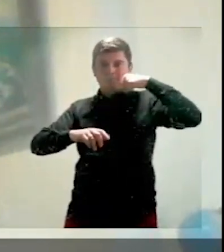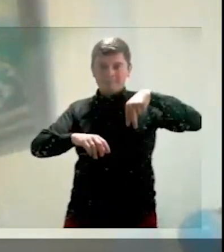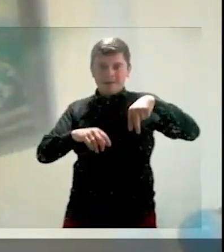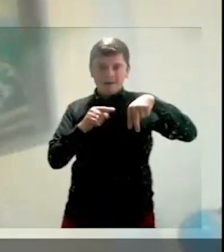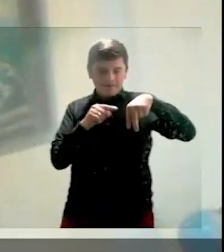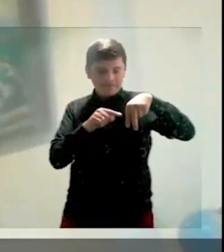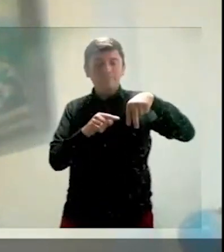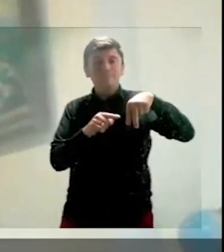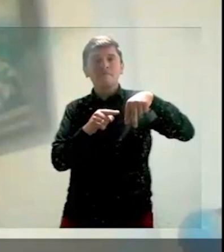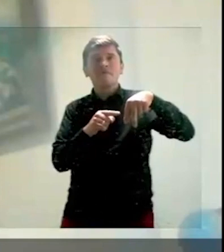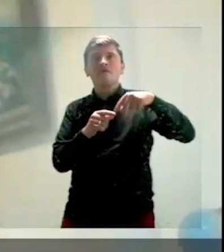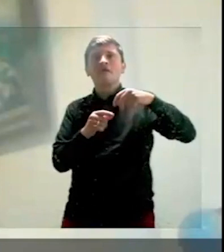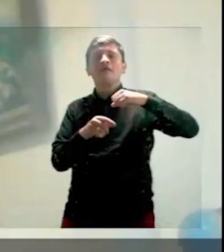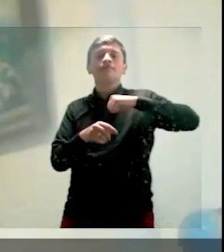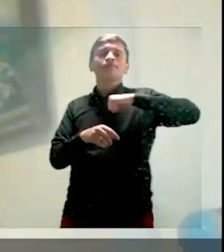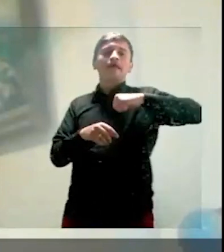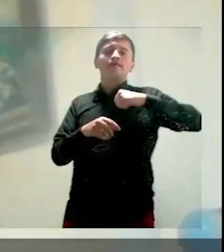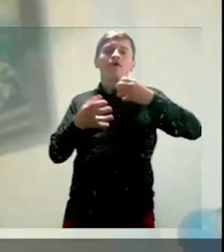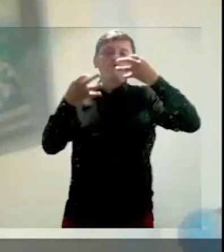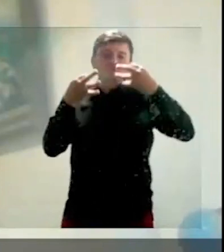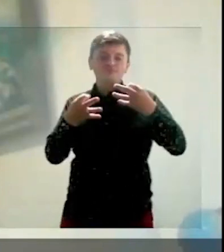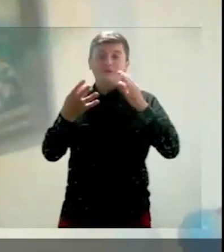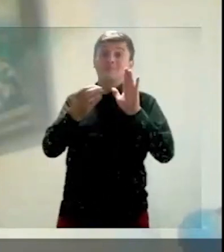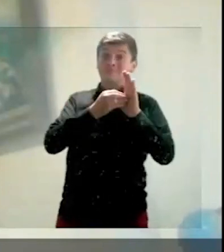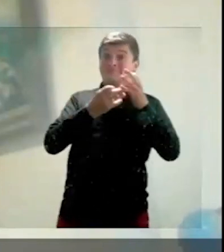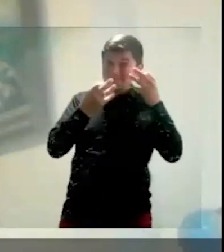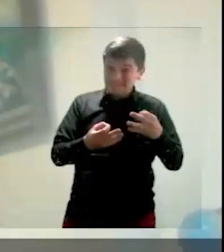un derecho ya consagrado o por lo menos